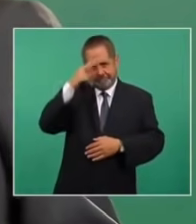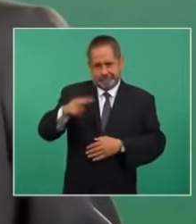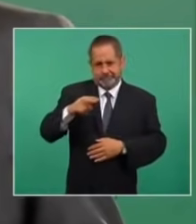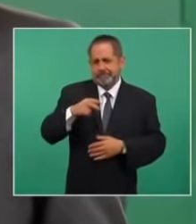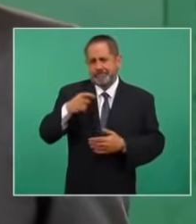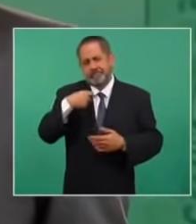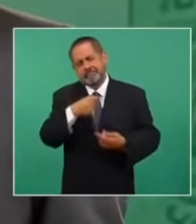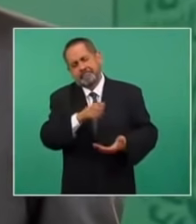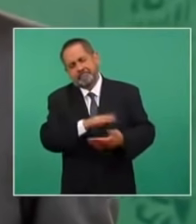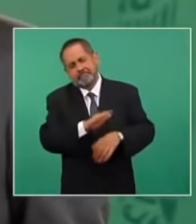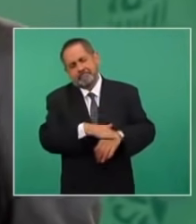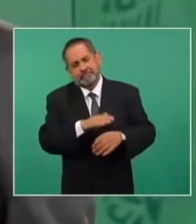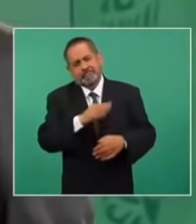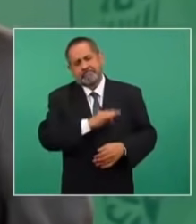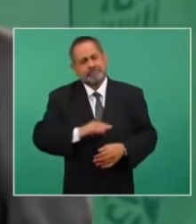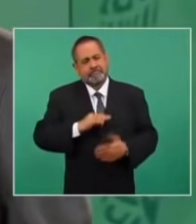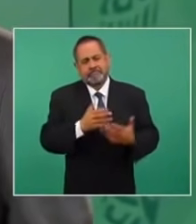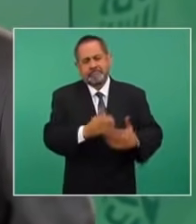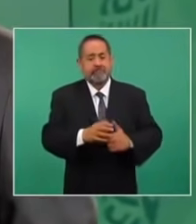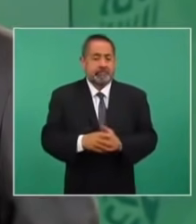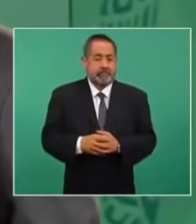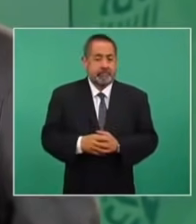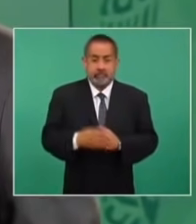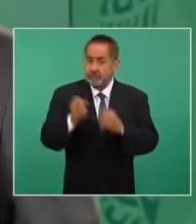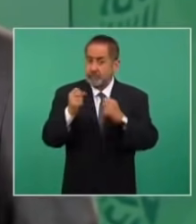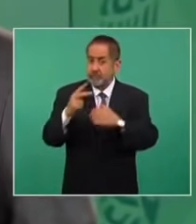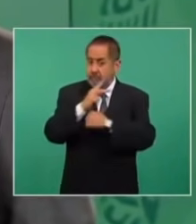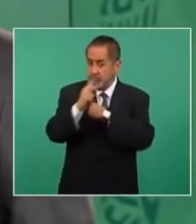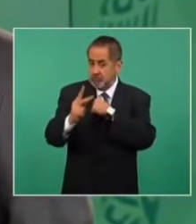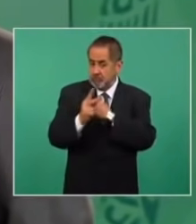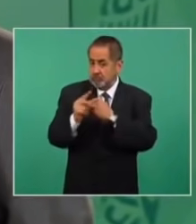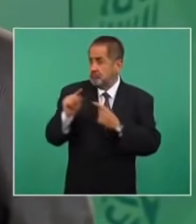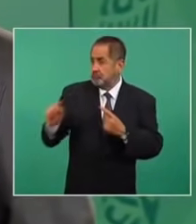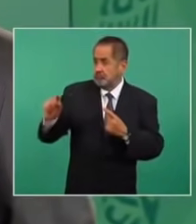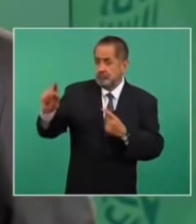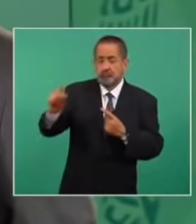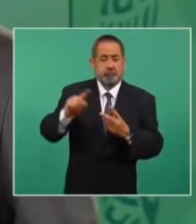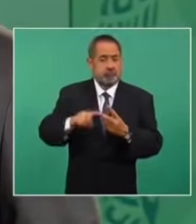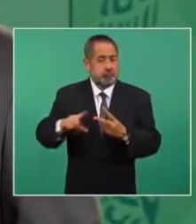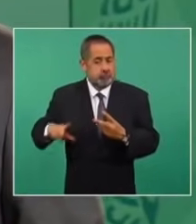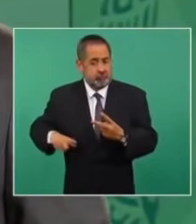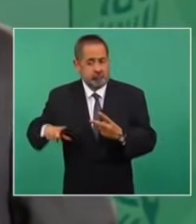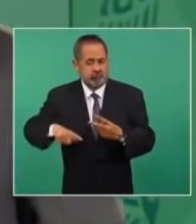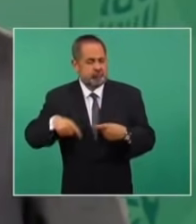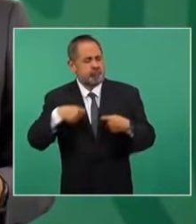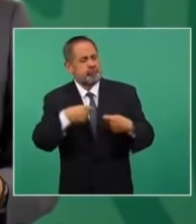Nos han felicitado muchos países, muchos gobiernos,